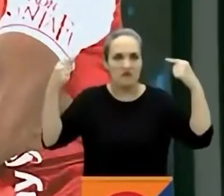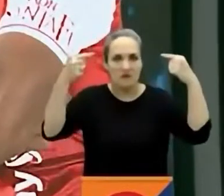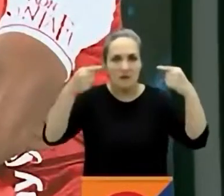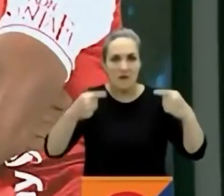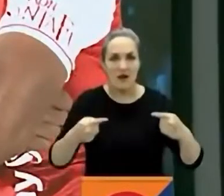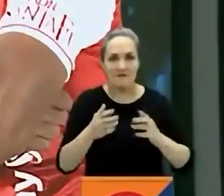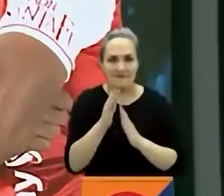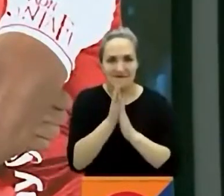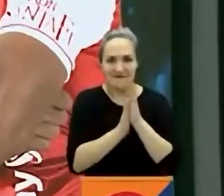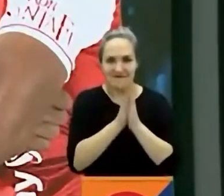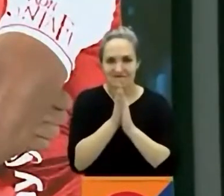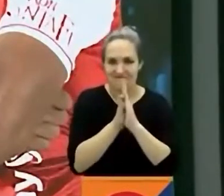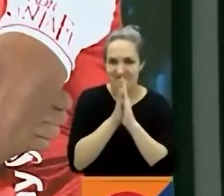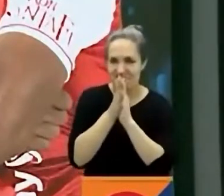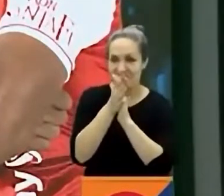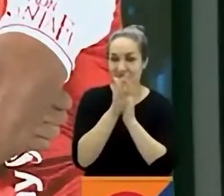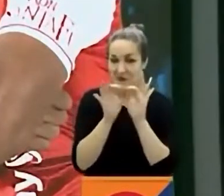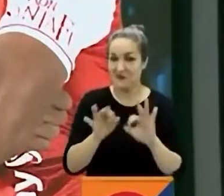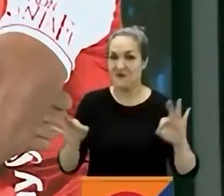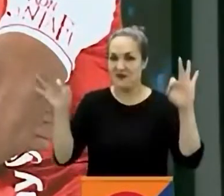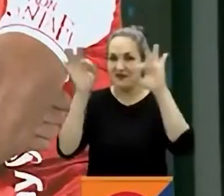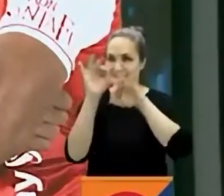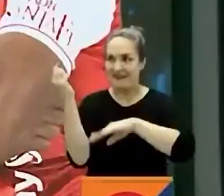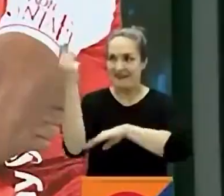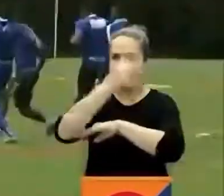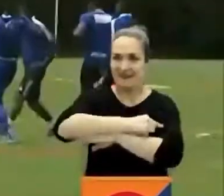motores para los duelos relevantes de la jornada.